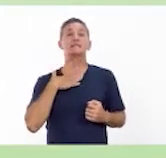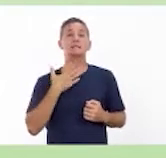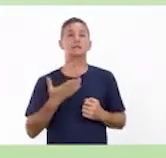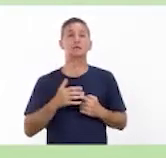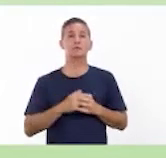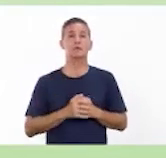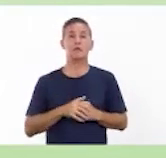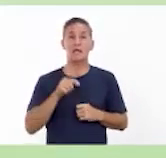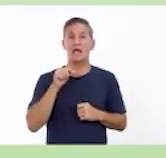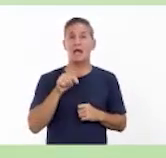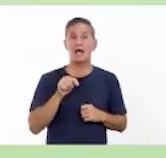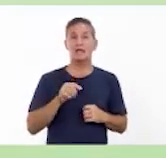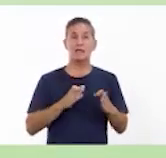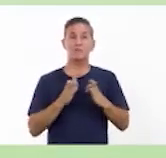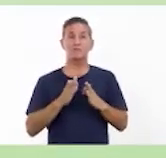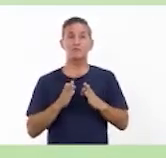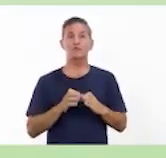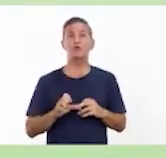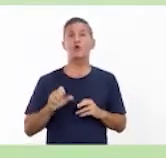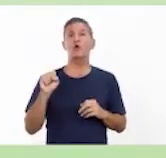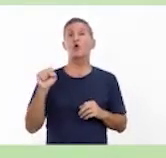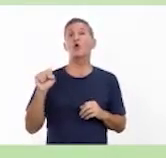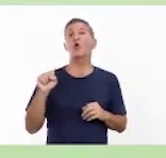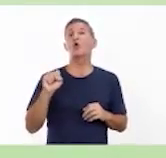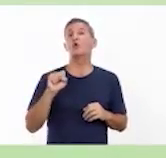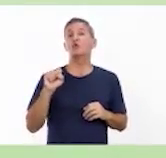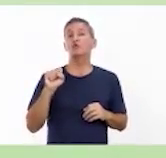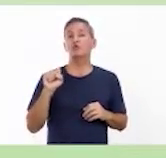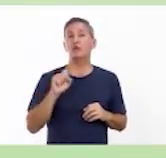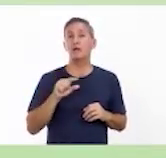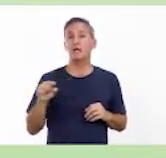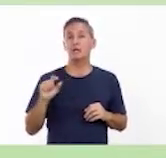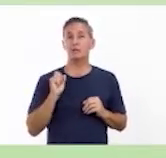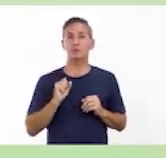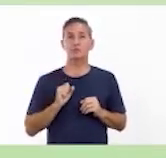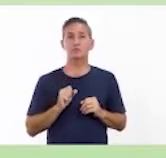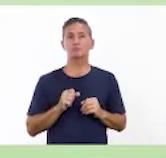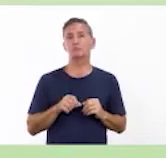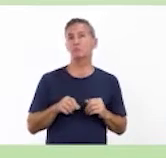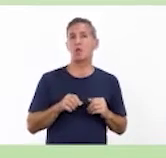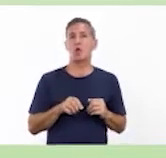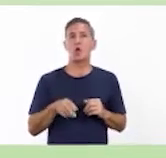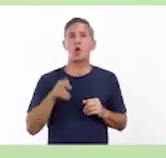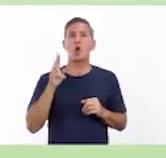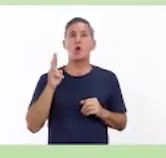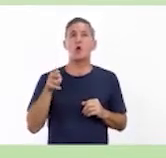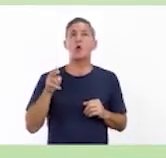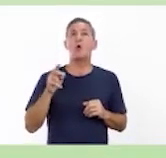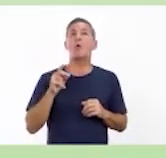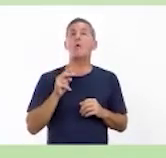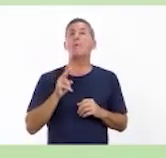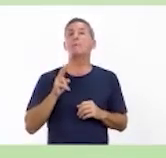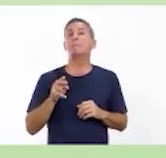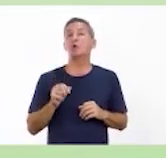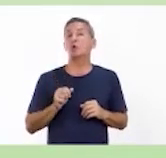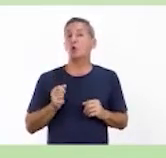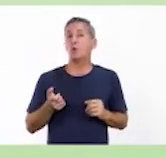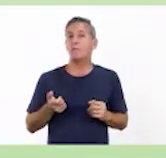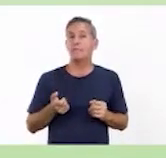de sujeto. Dime si vienes esta tarde, por un pronombre o adverbio,